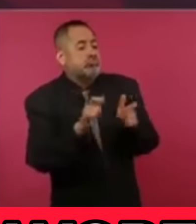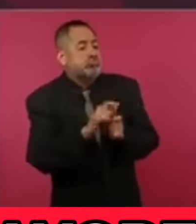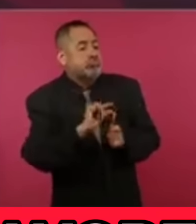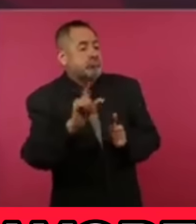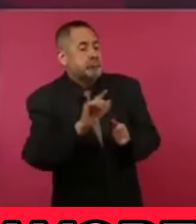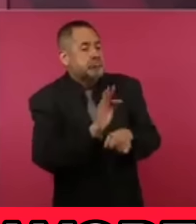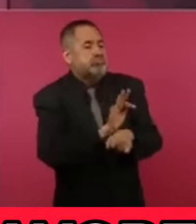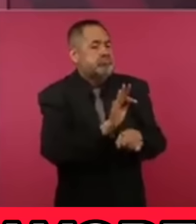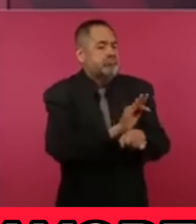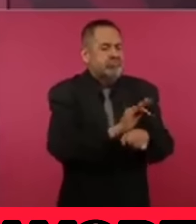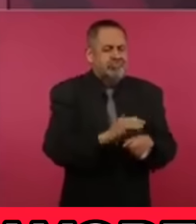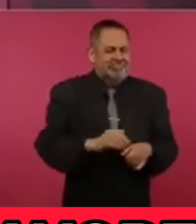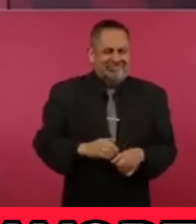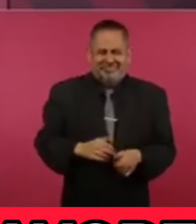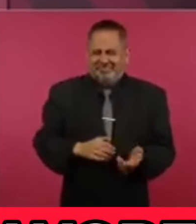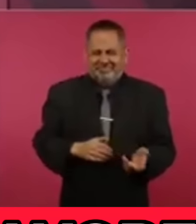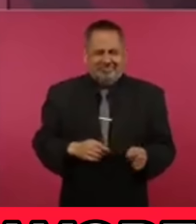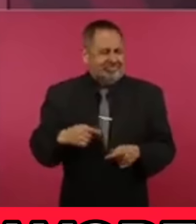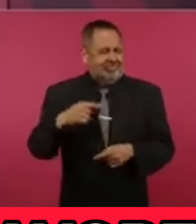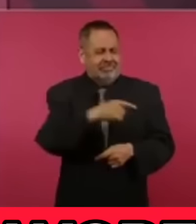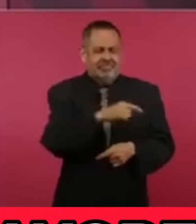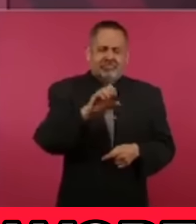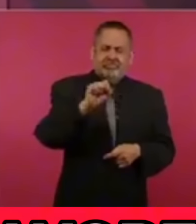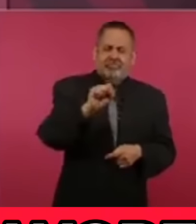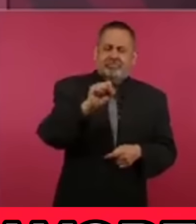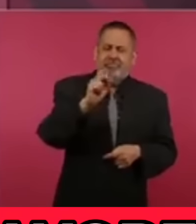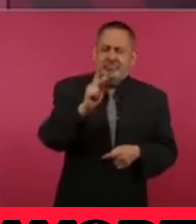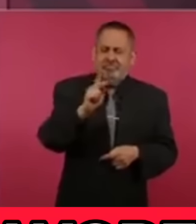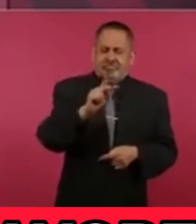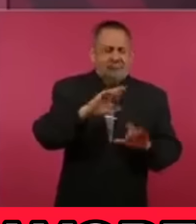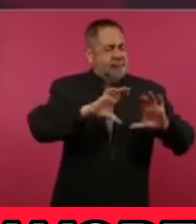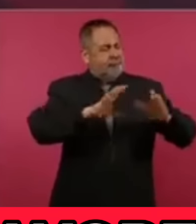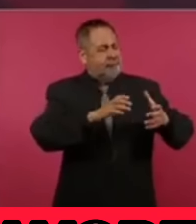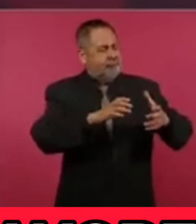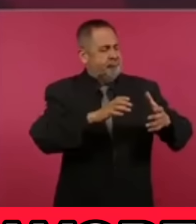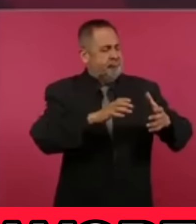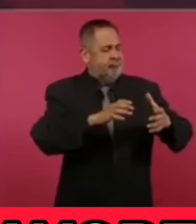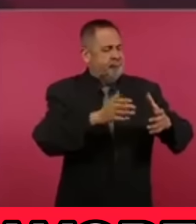es como el supremo poder conservador.